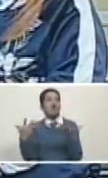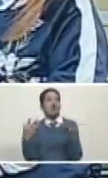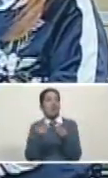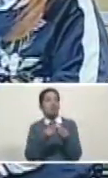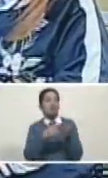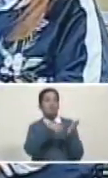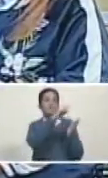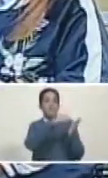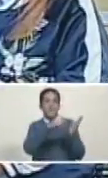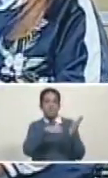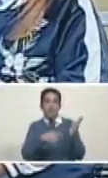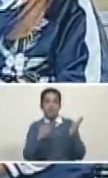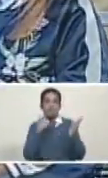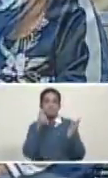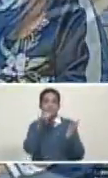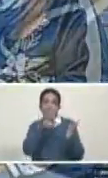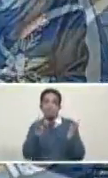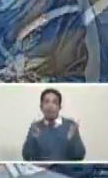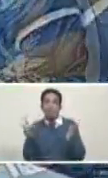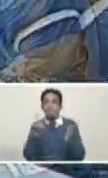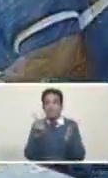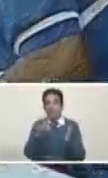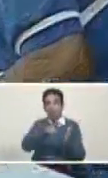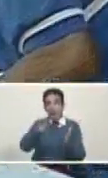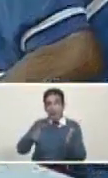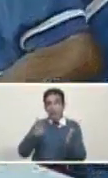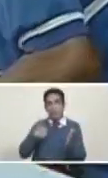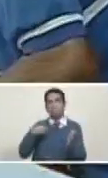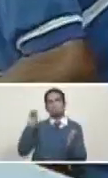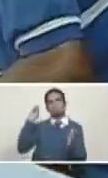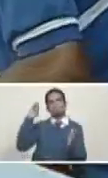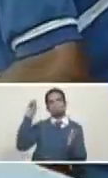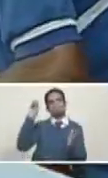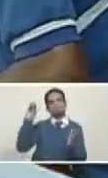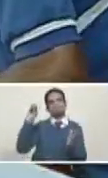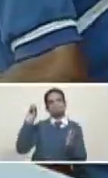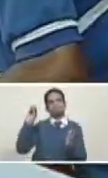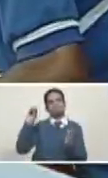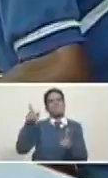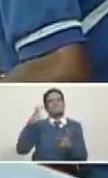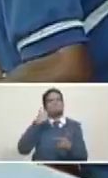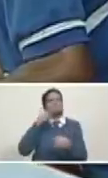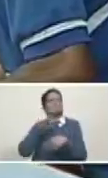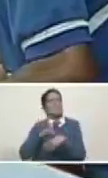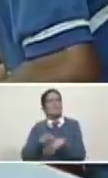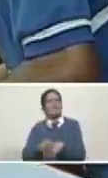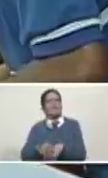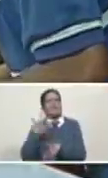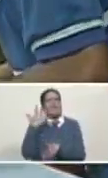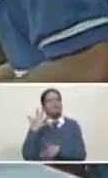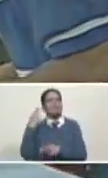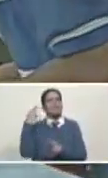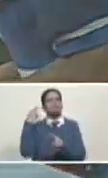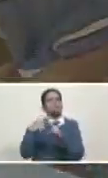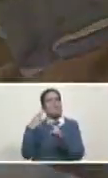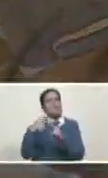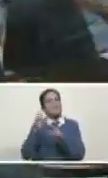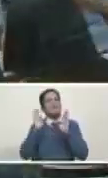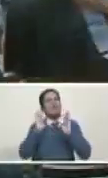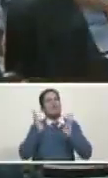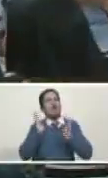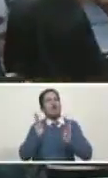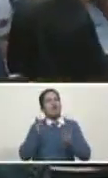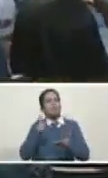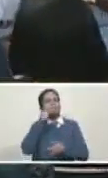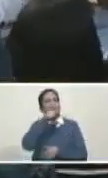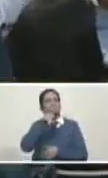venezolanos, para alertarlo de la gravedad y peligrosidad que pretenden unos sectores en la Casa